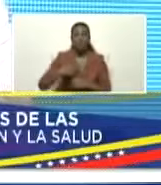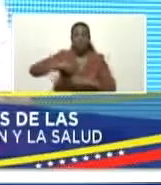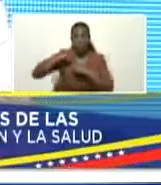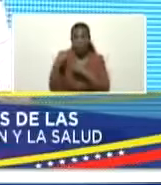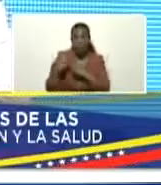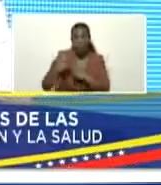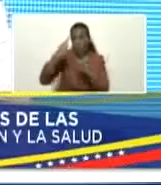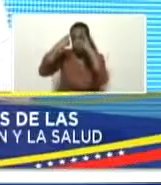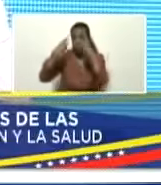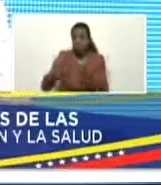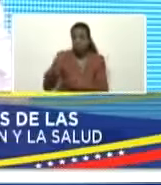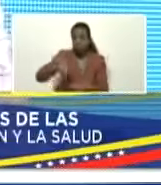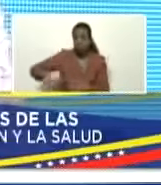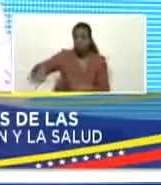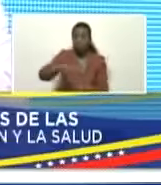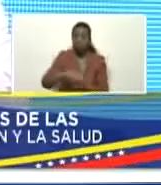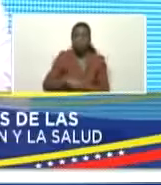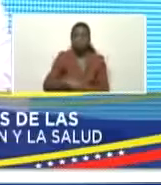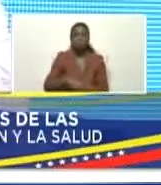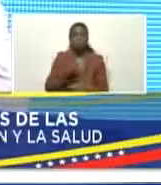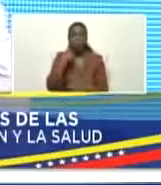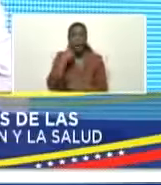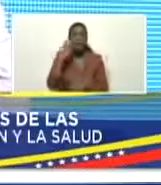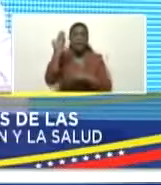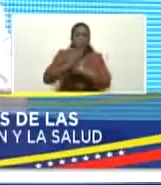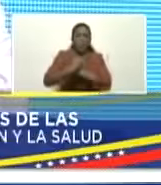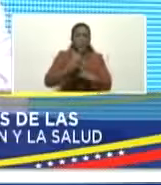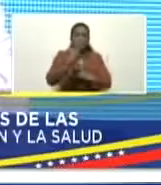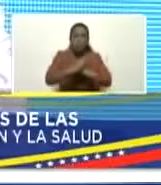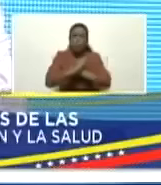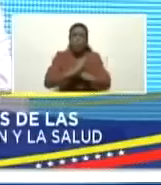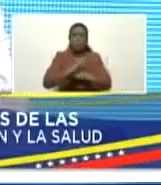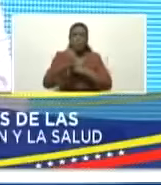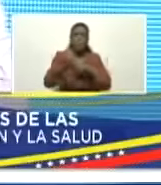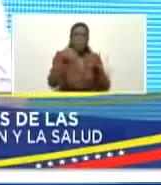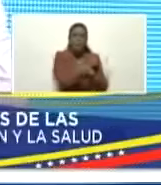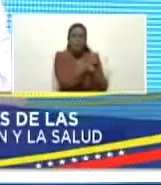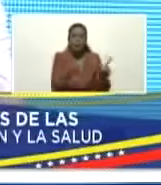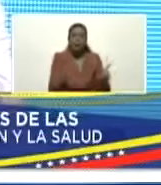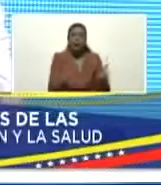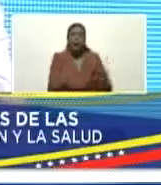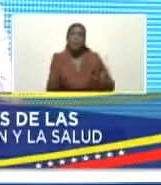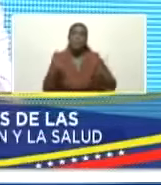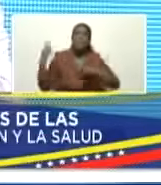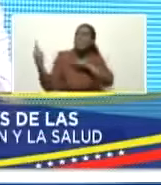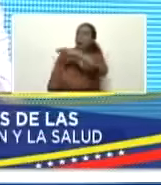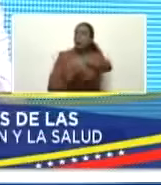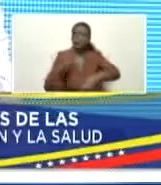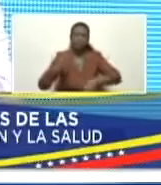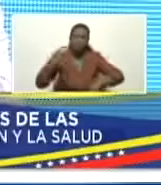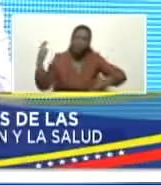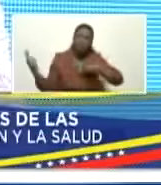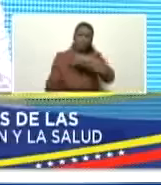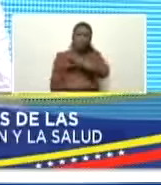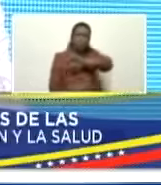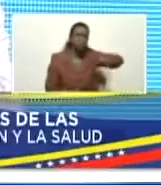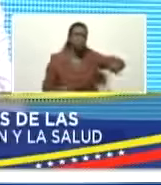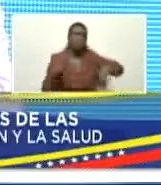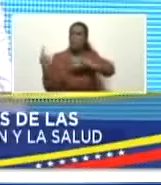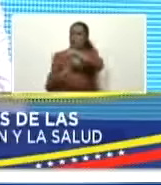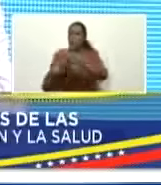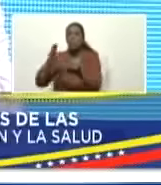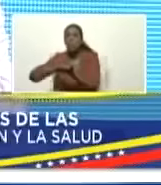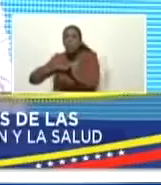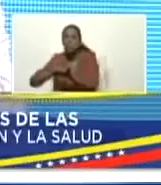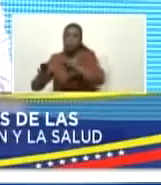país. Ante cada sanción, ante cada agresión, más revolución, más